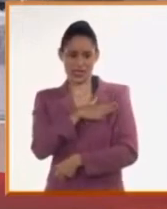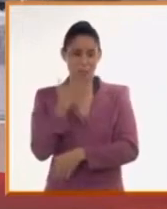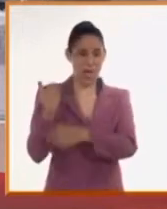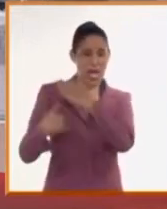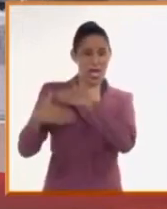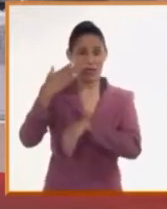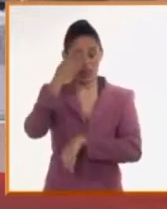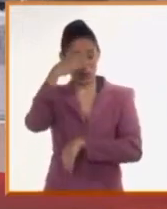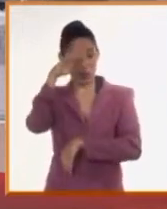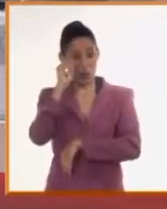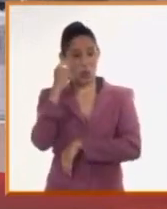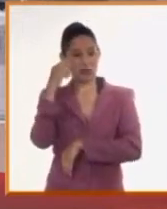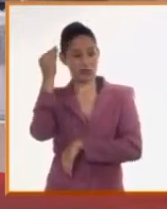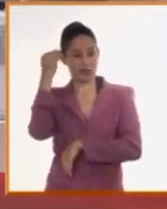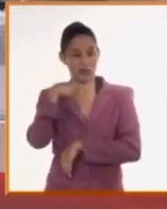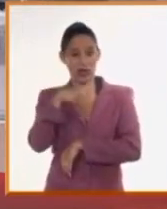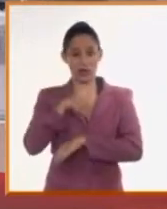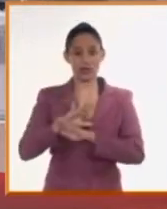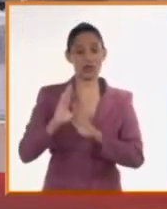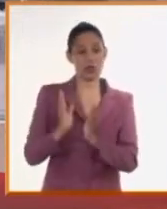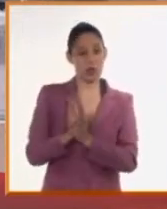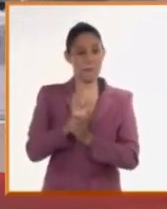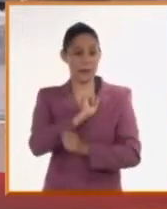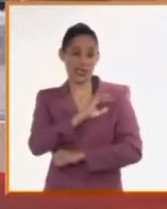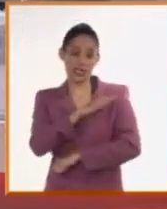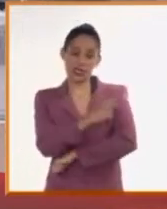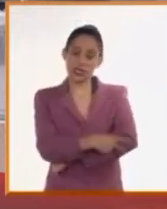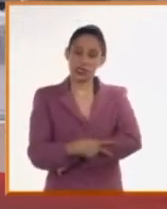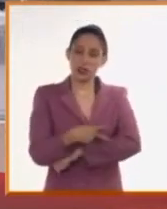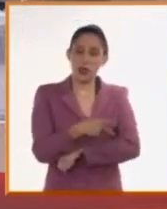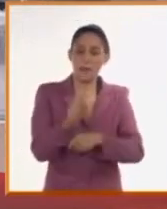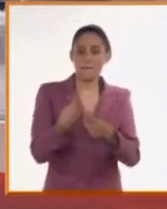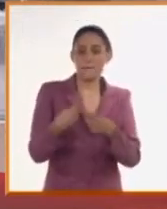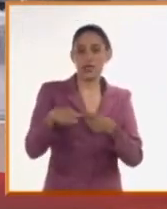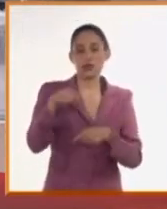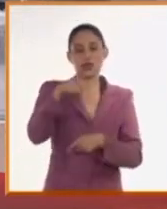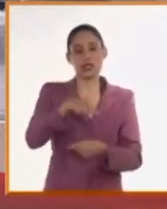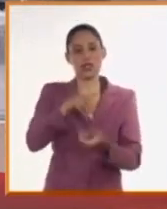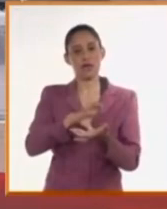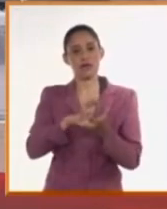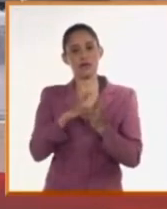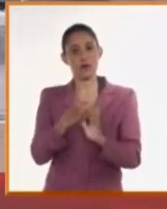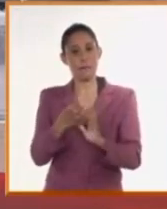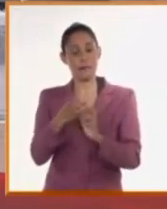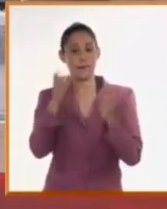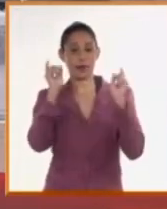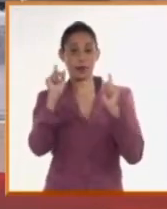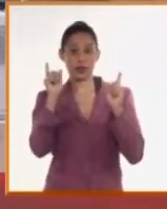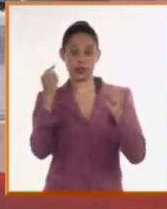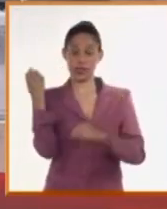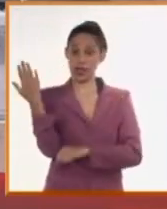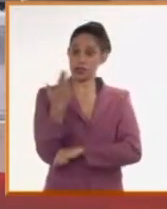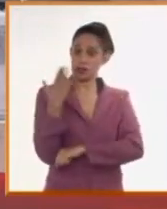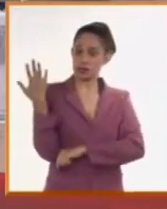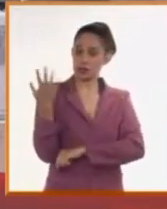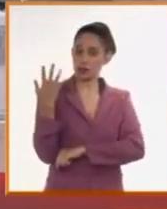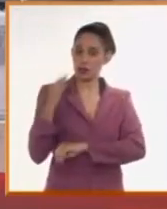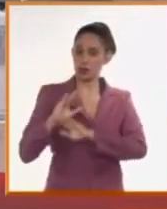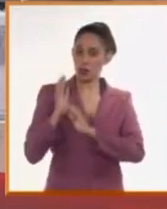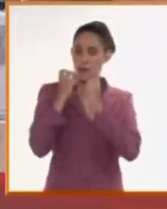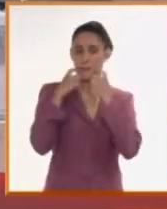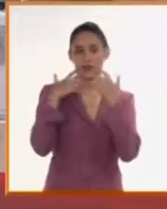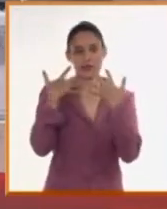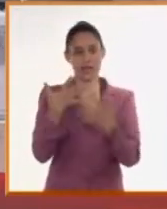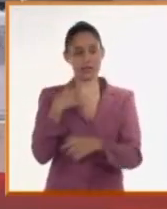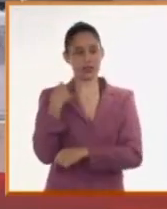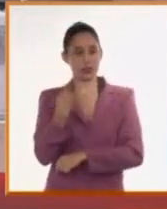tiempo reconoce al Estado palestino pero esa esa posición de la política exterior no solo es declarativa o o no